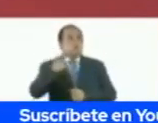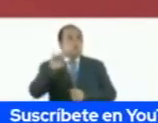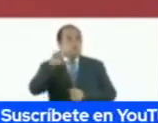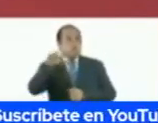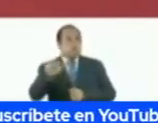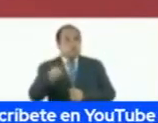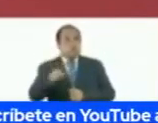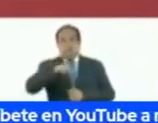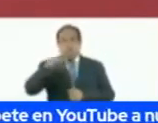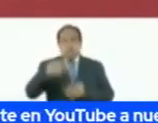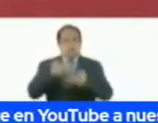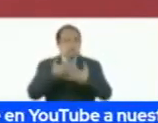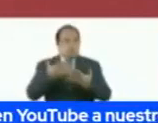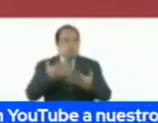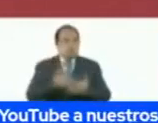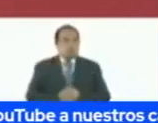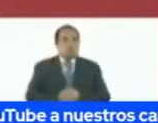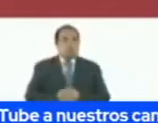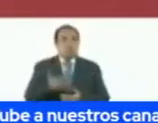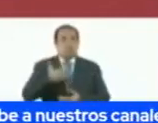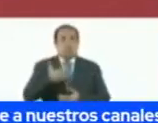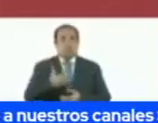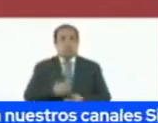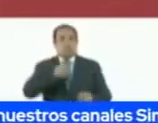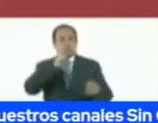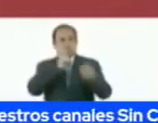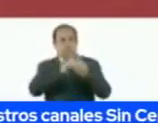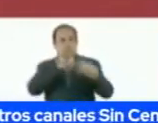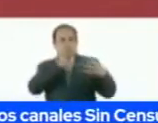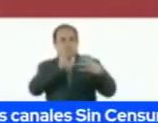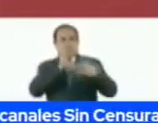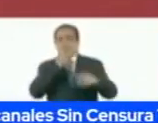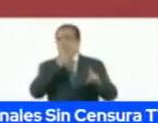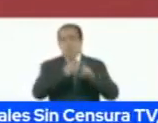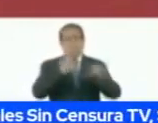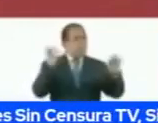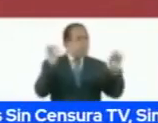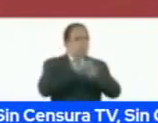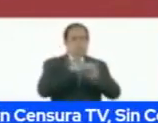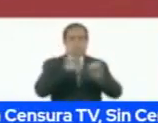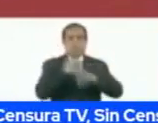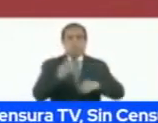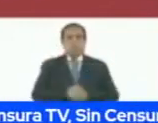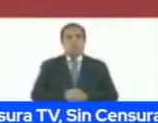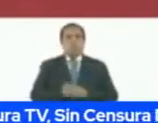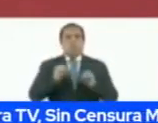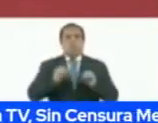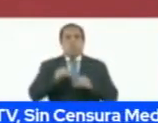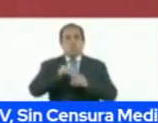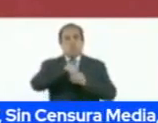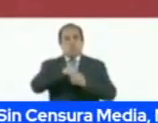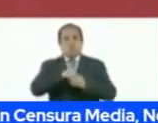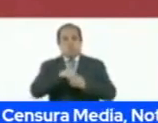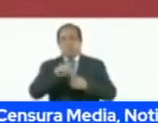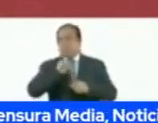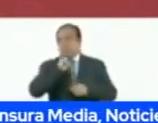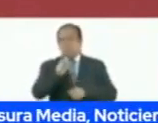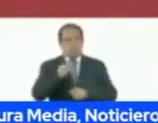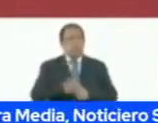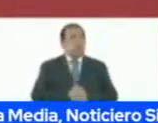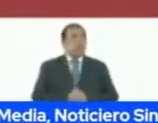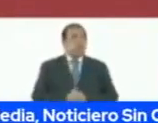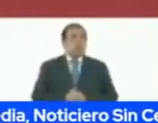Cecilia, nunca se esperó que fuera a haber una confrontación, ni era el objetivo, ni tampoco encapsular, ni mucho menos, sino